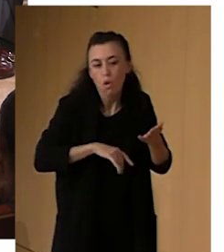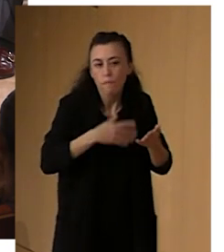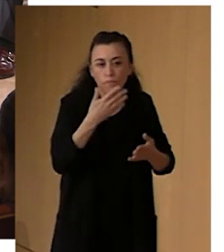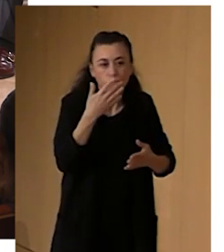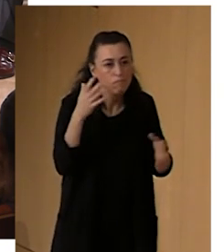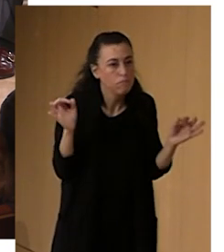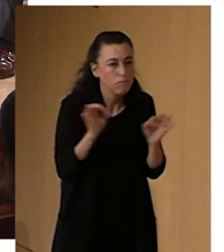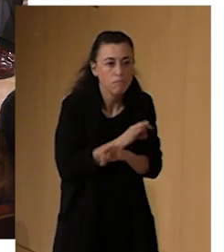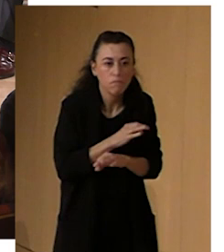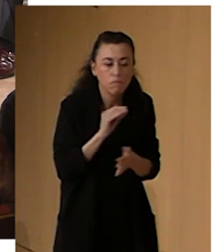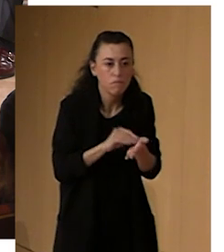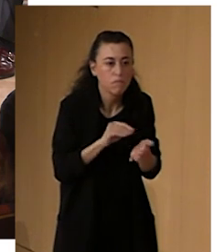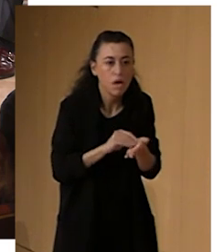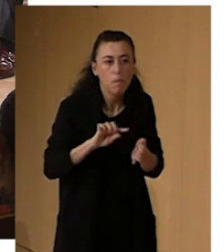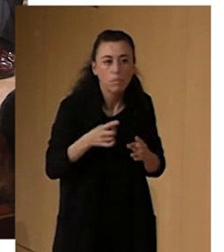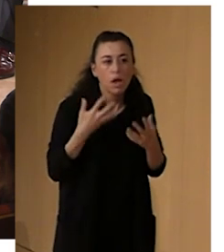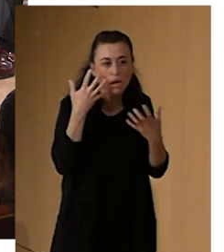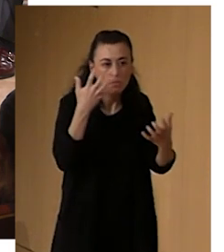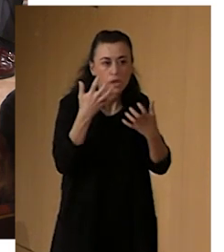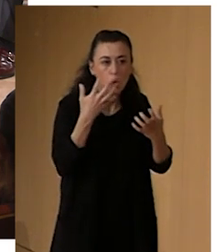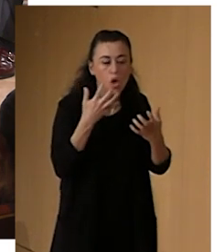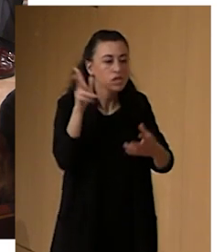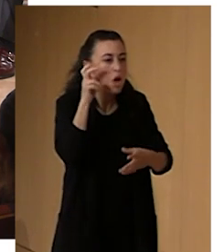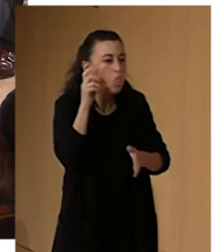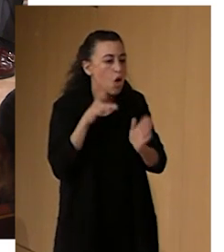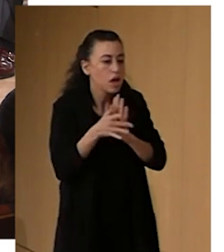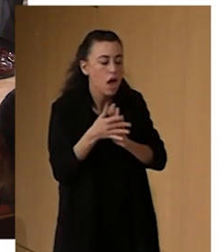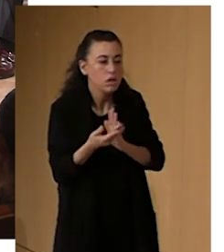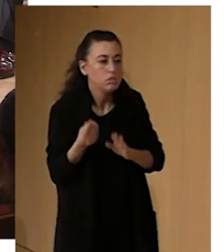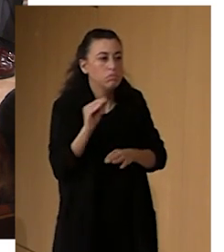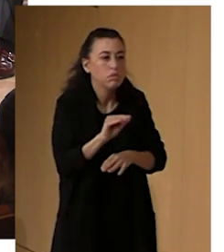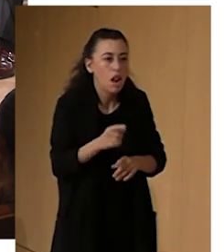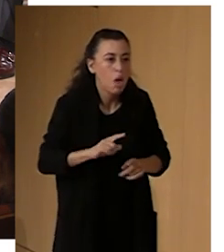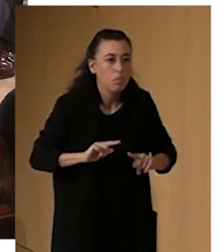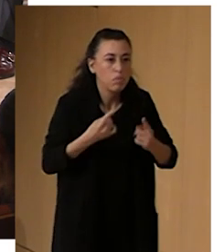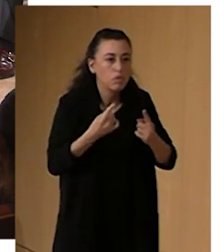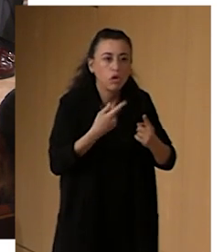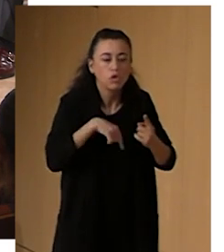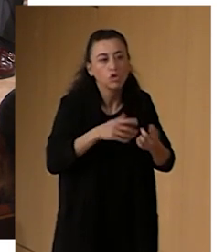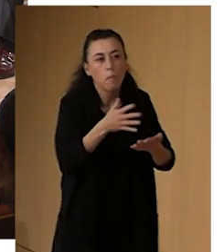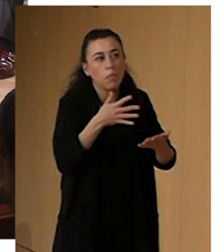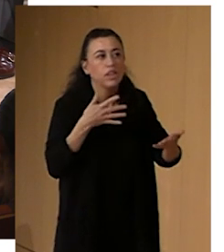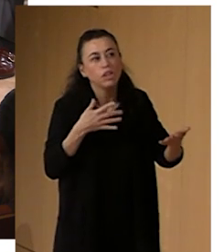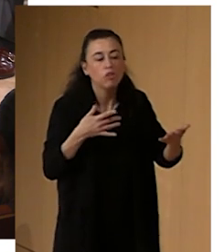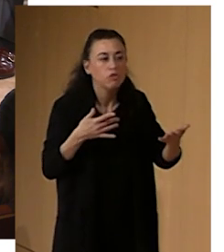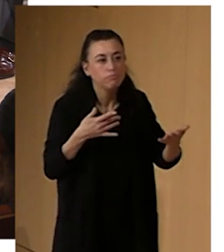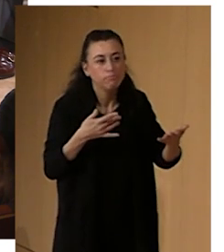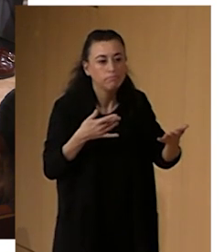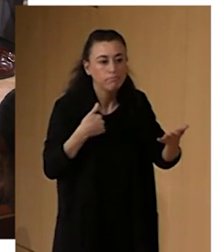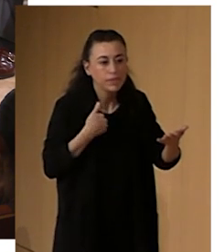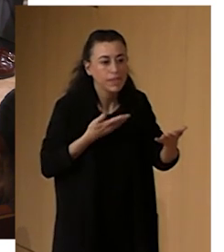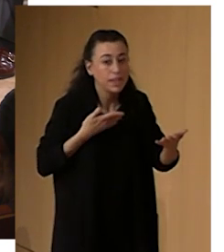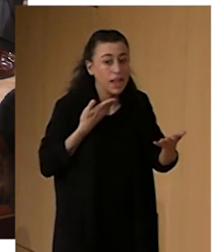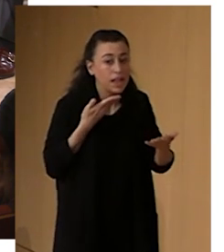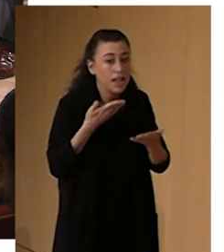espectáculo que fue el primero en el que llevamos las audioguías eh nos pusimos poéticos y poéticas Entonces le pedimos a los a las coreógrafos que eran